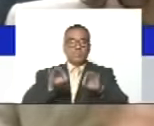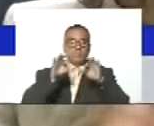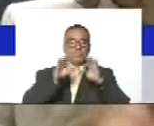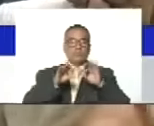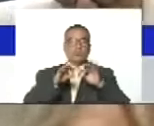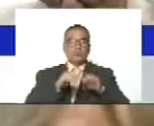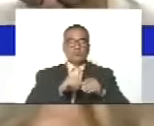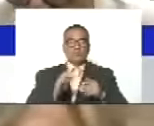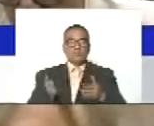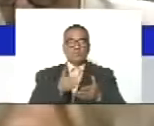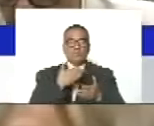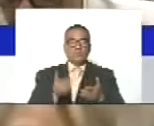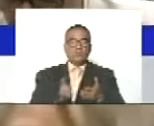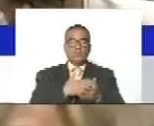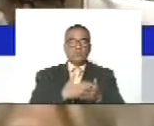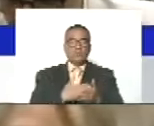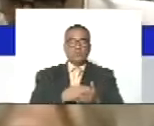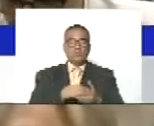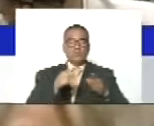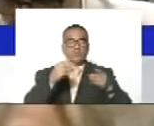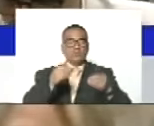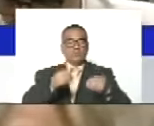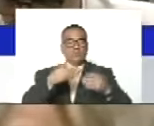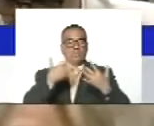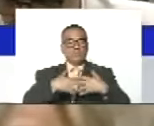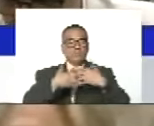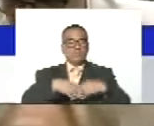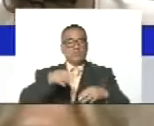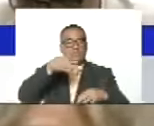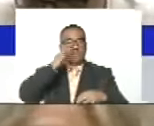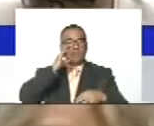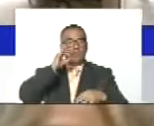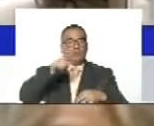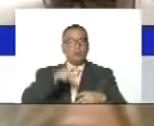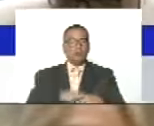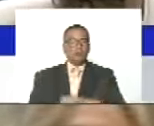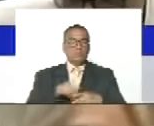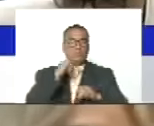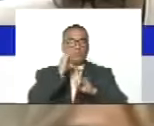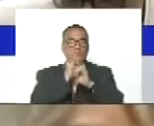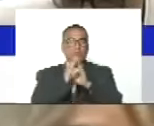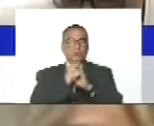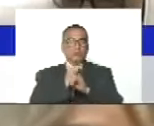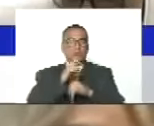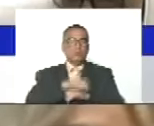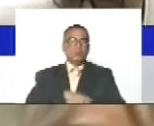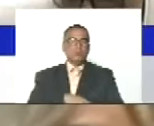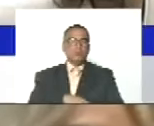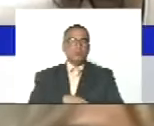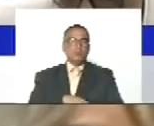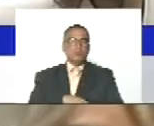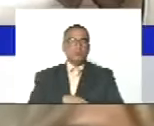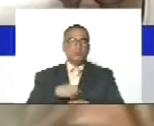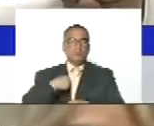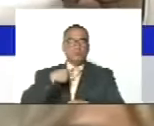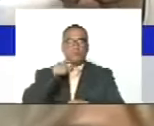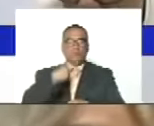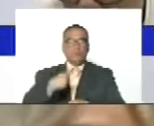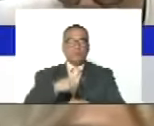una página de una empresa de café que está en internet. Lo que